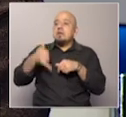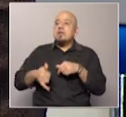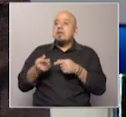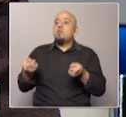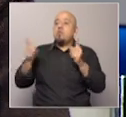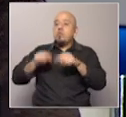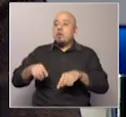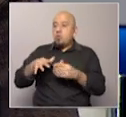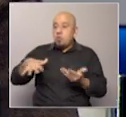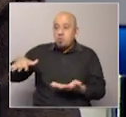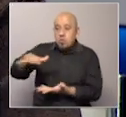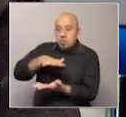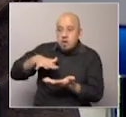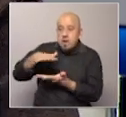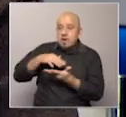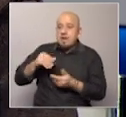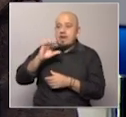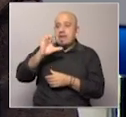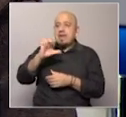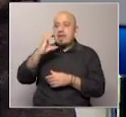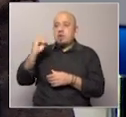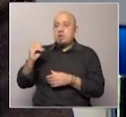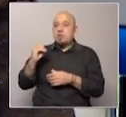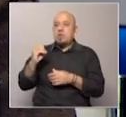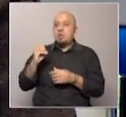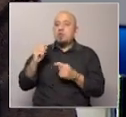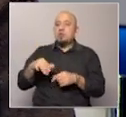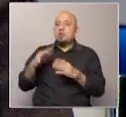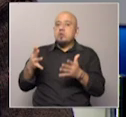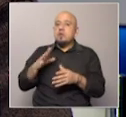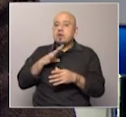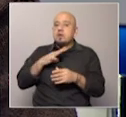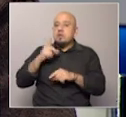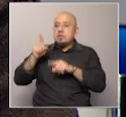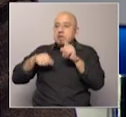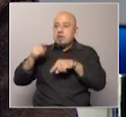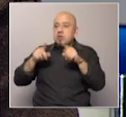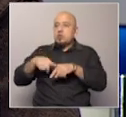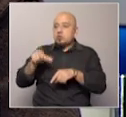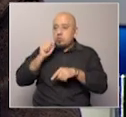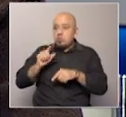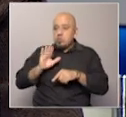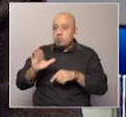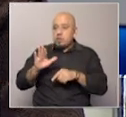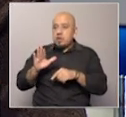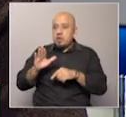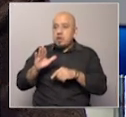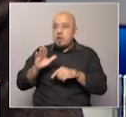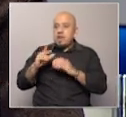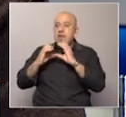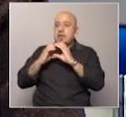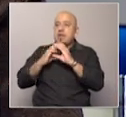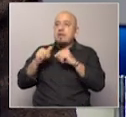ecológico un espacio ecológico quiere decir un espacio que gestione y genere su propia energía por ejemplo que